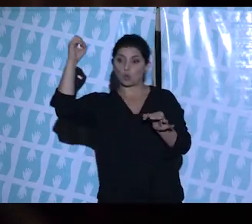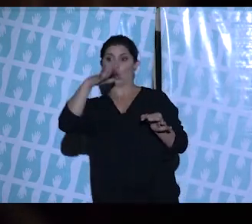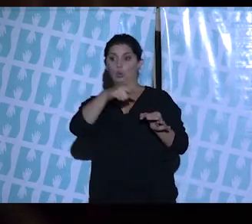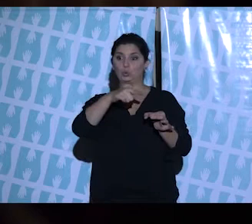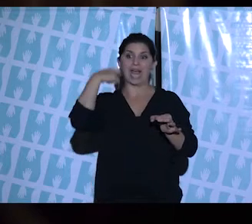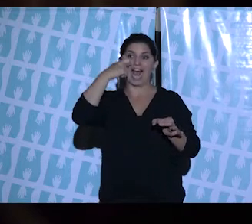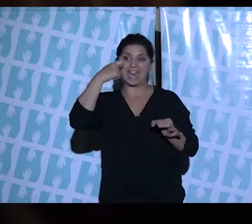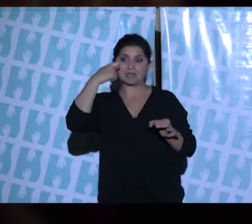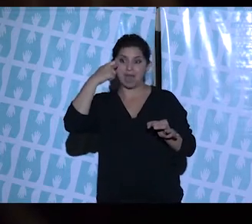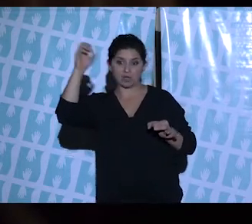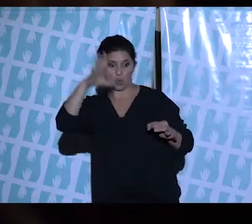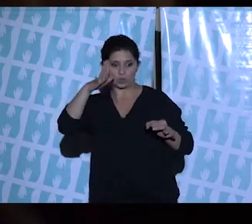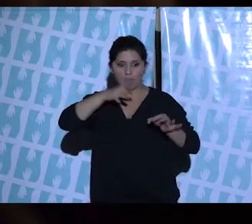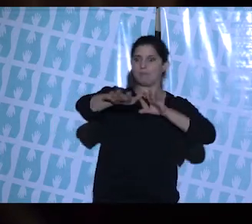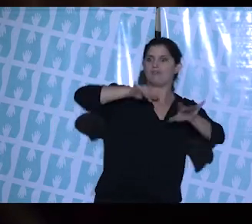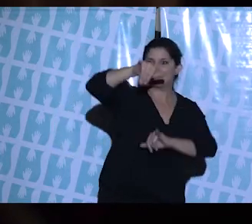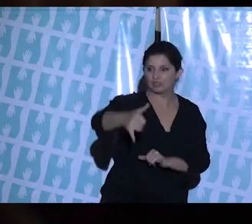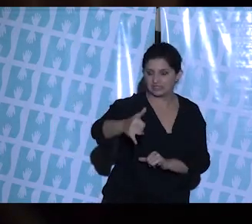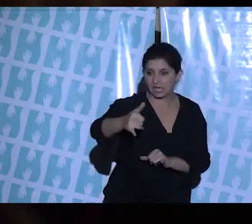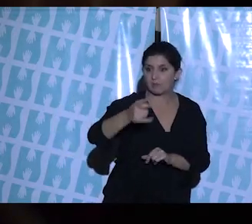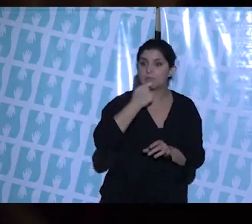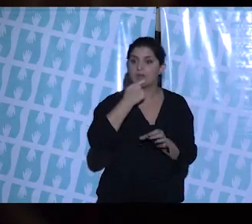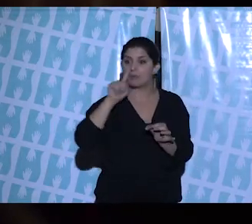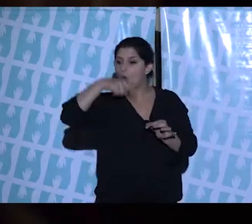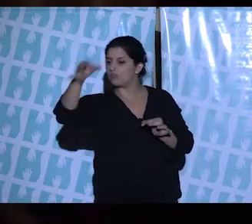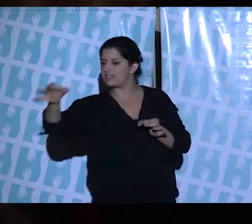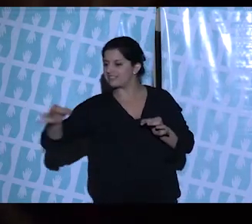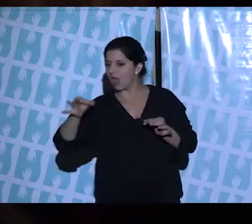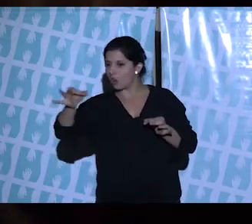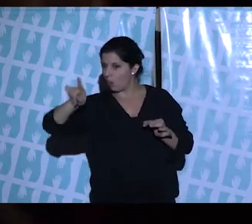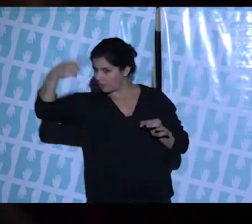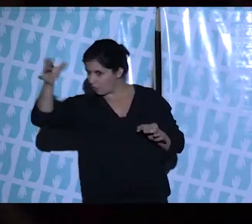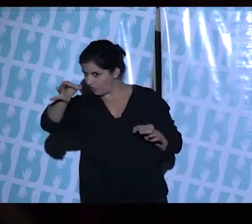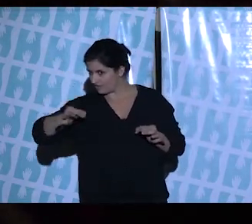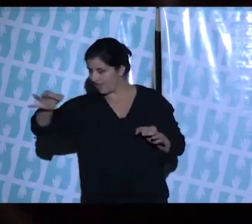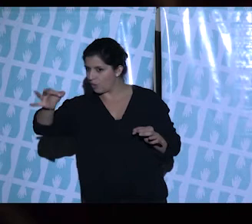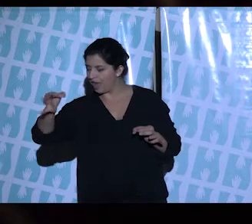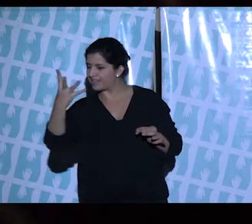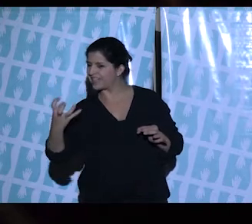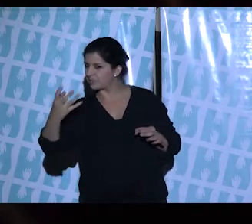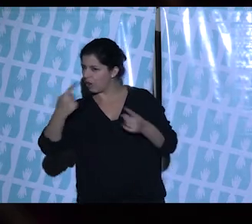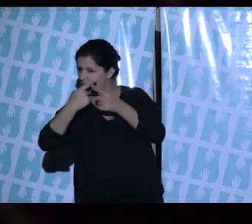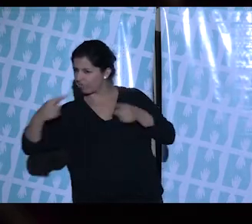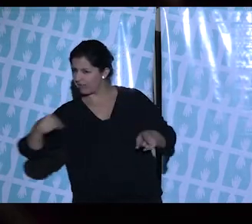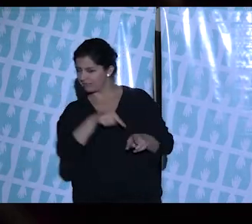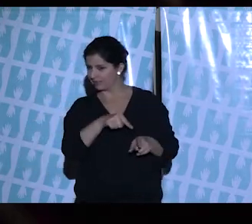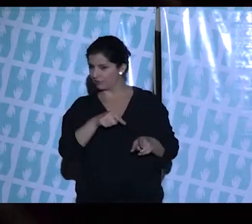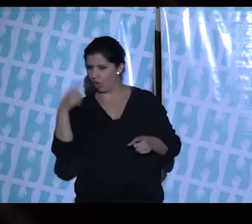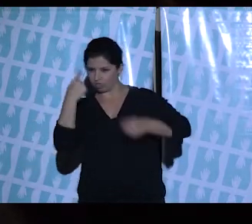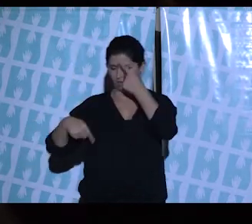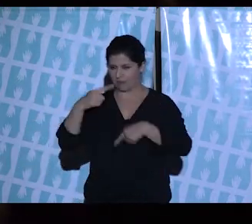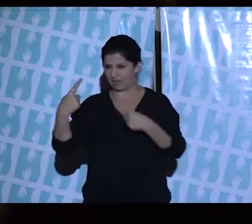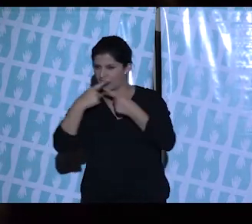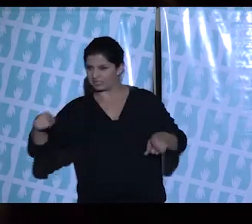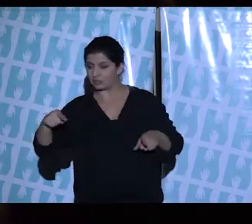Pero si le aplicamos luz a otras células que contienen un receptor distinto para dopamina que se